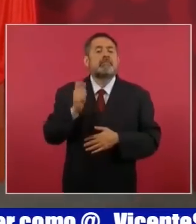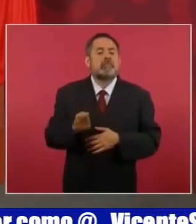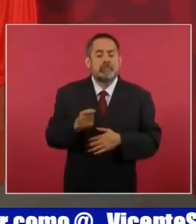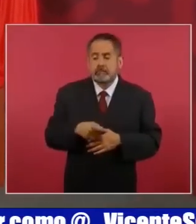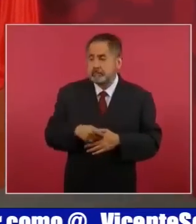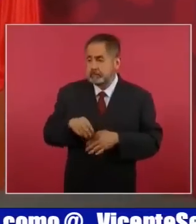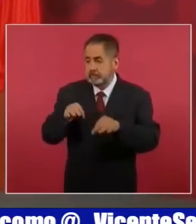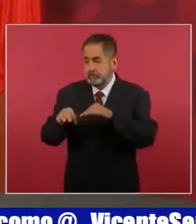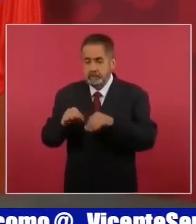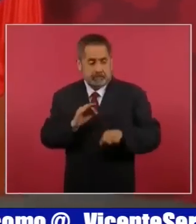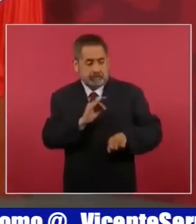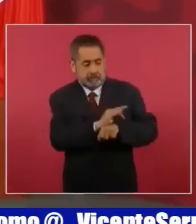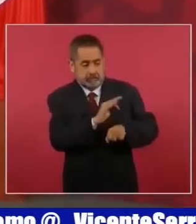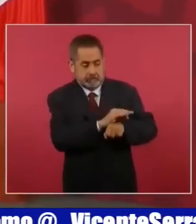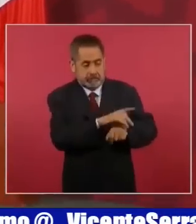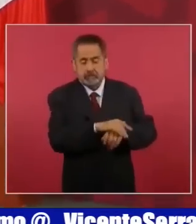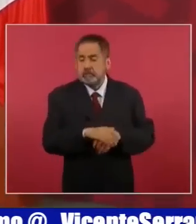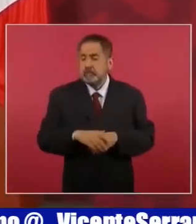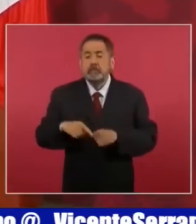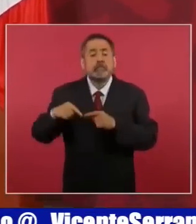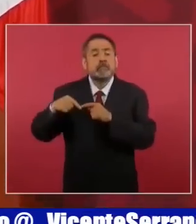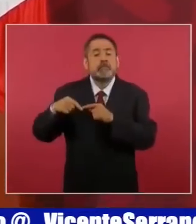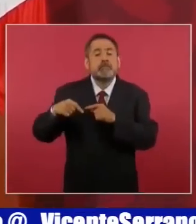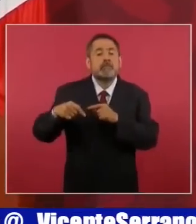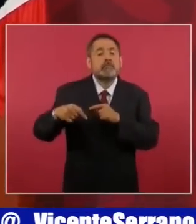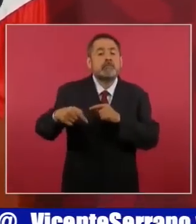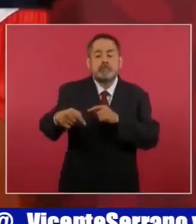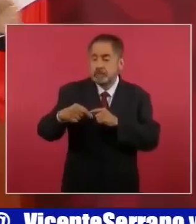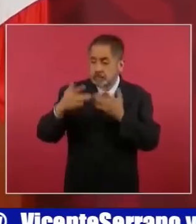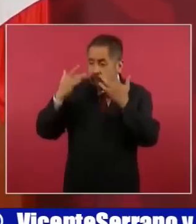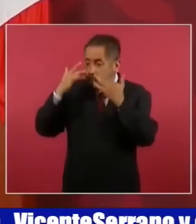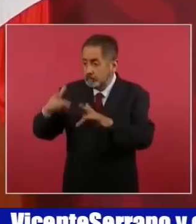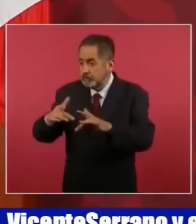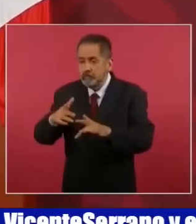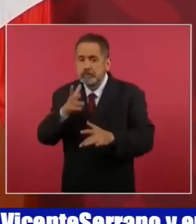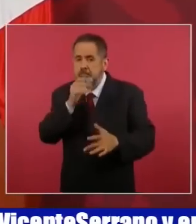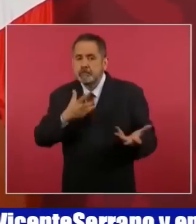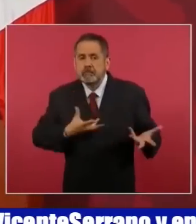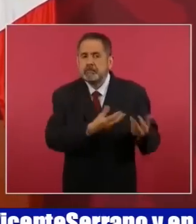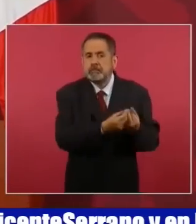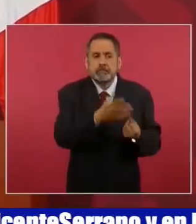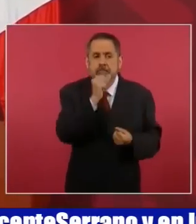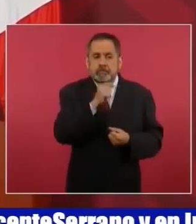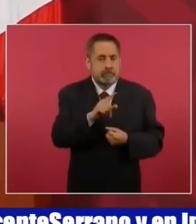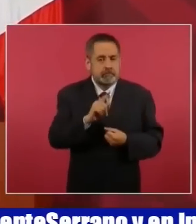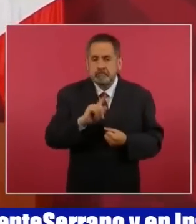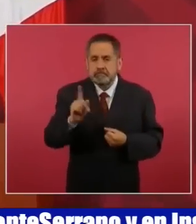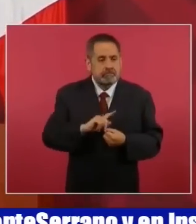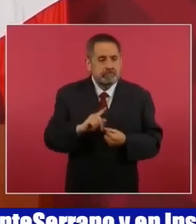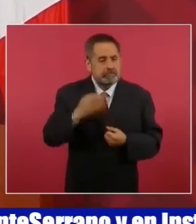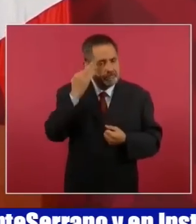ellos manejaron cuando estuvieron como servidores públicos.